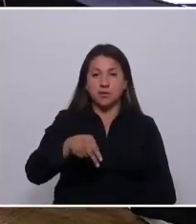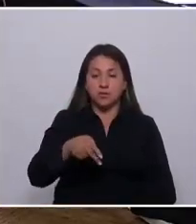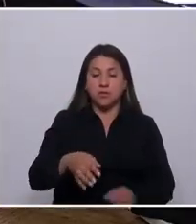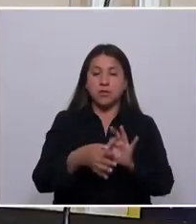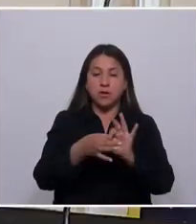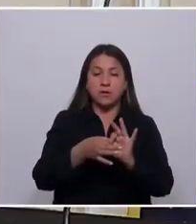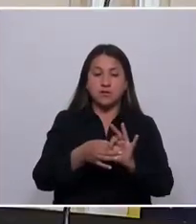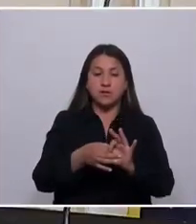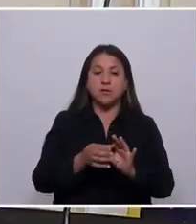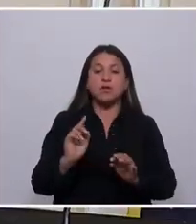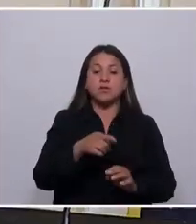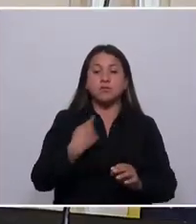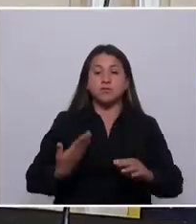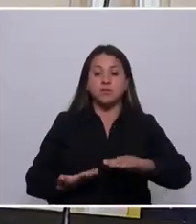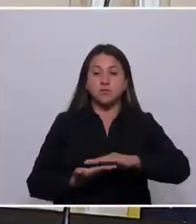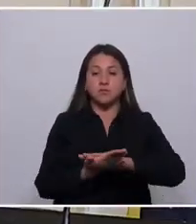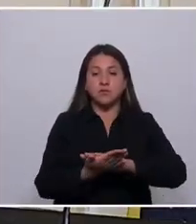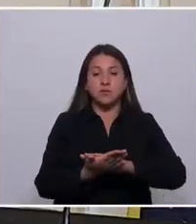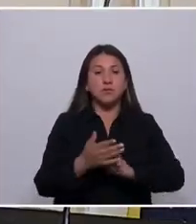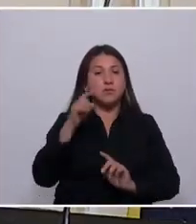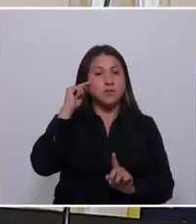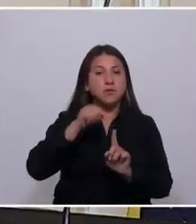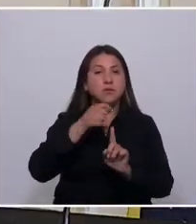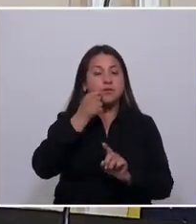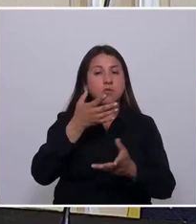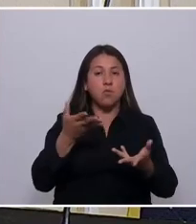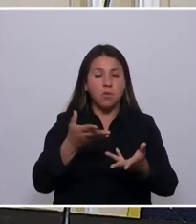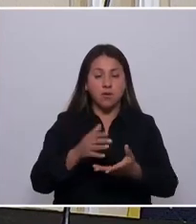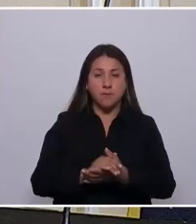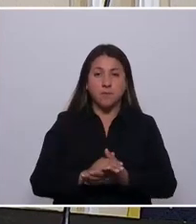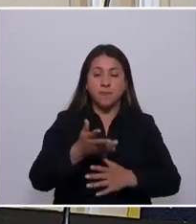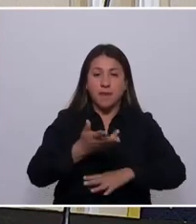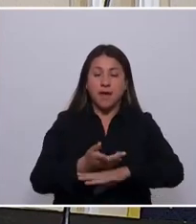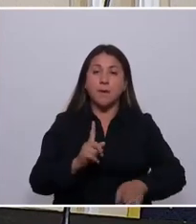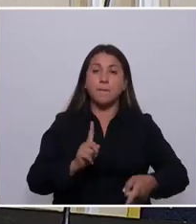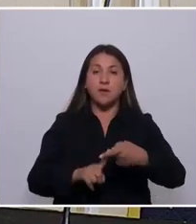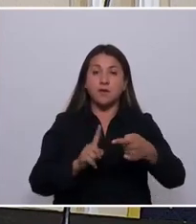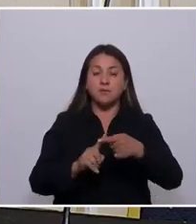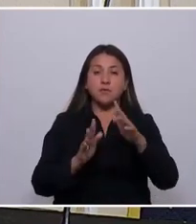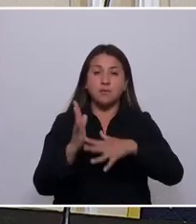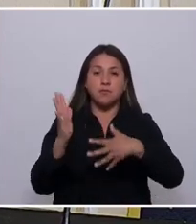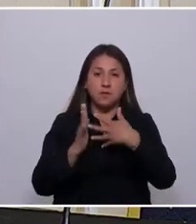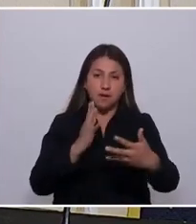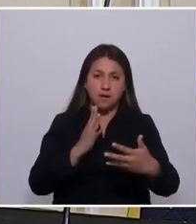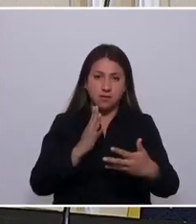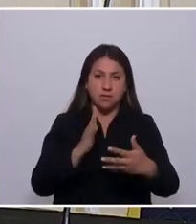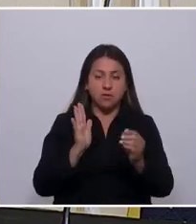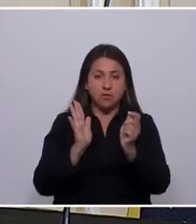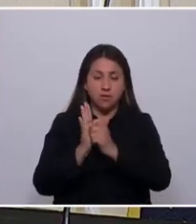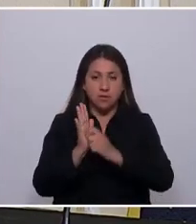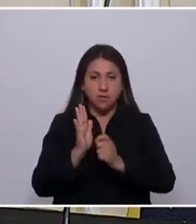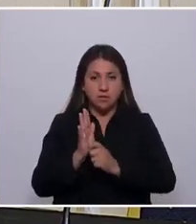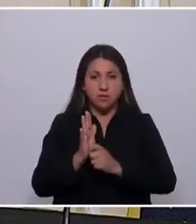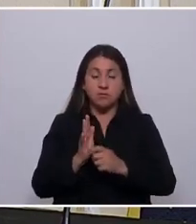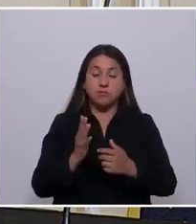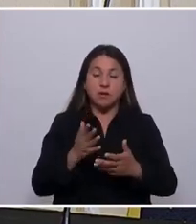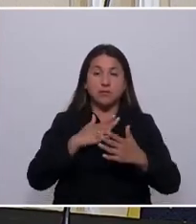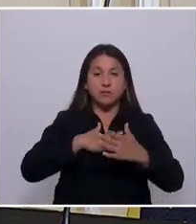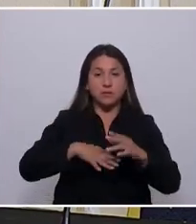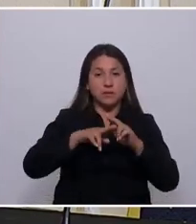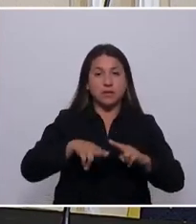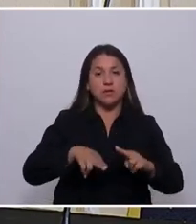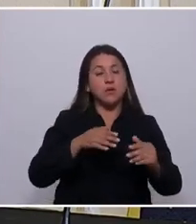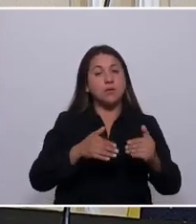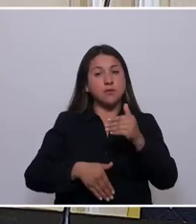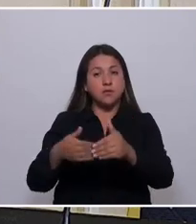indicación que nosotros presentamos busca que hay una participación programada y coordinada respondiendo a la celeridad del proceso, ya que